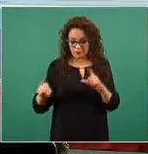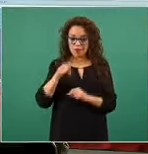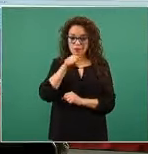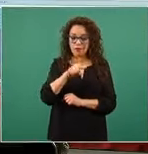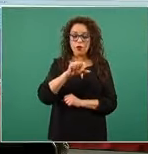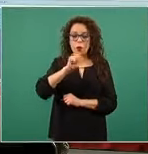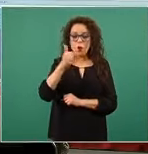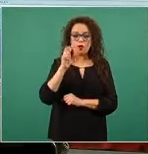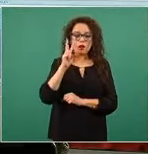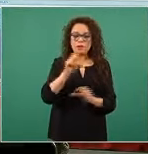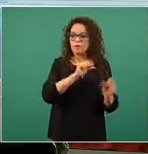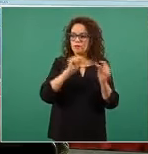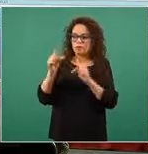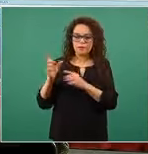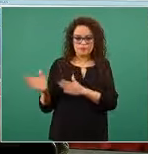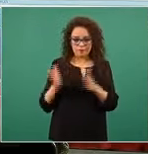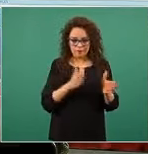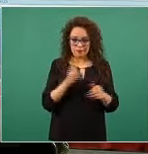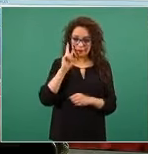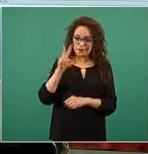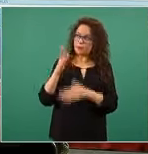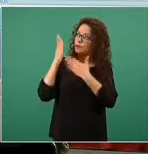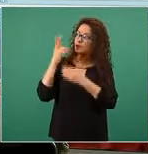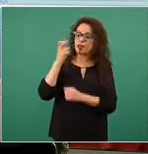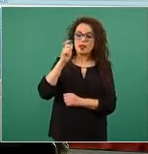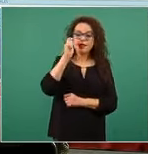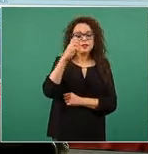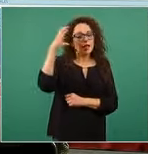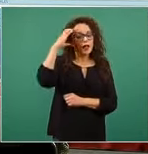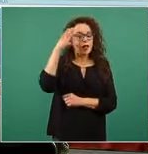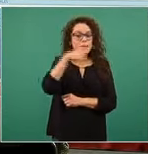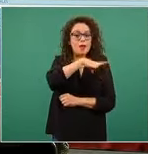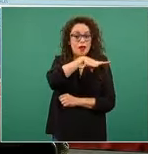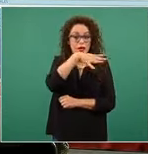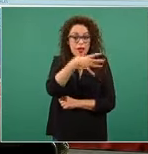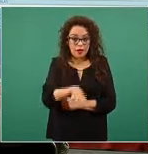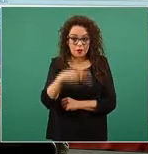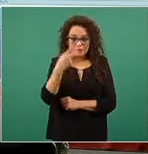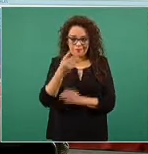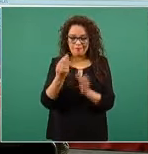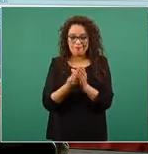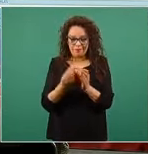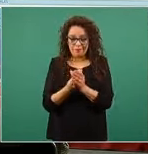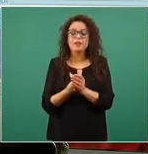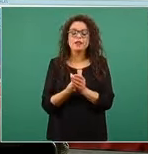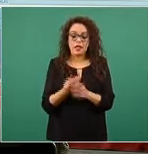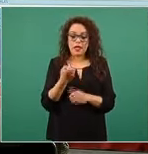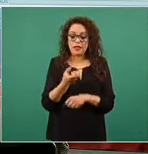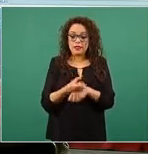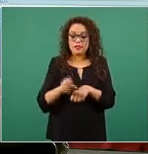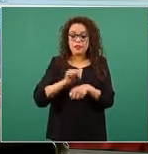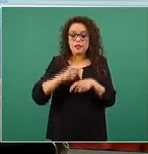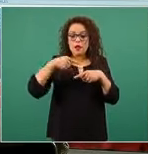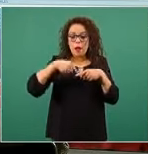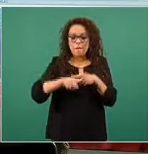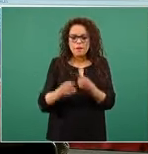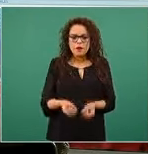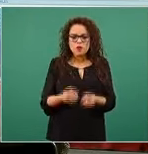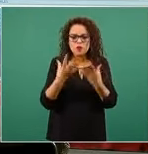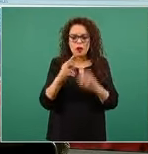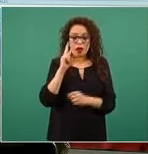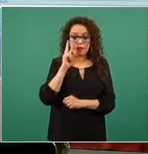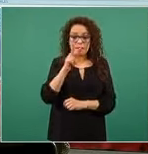la siguiente diapositiva en donde enfocamos a las camas generales, abrimos esta semana precisamente con uno de